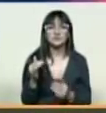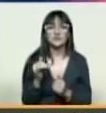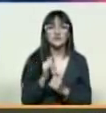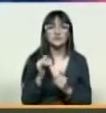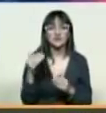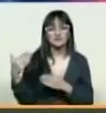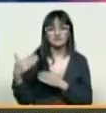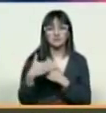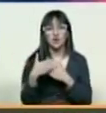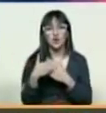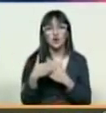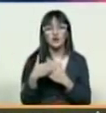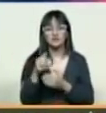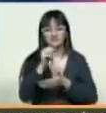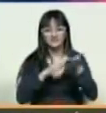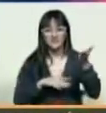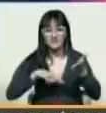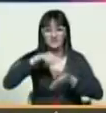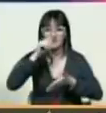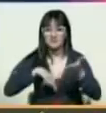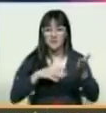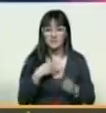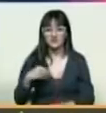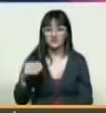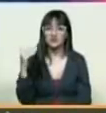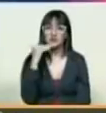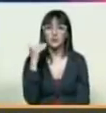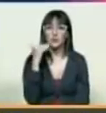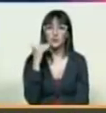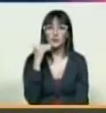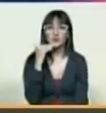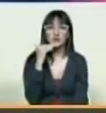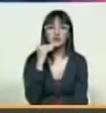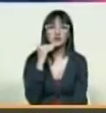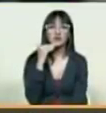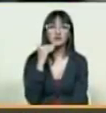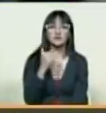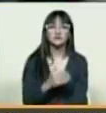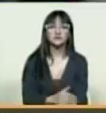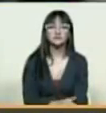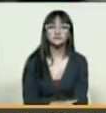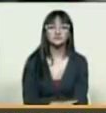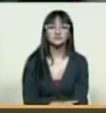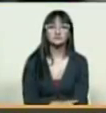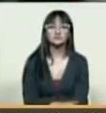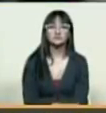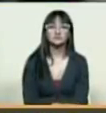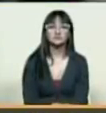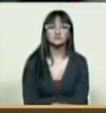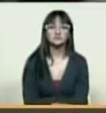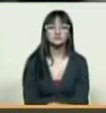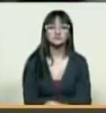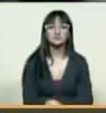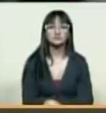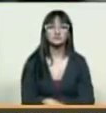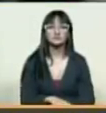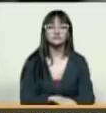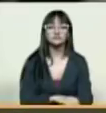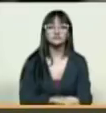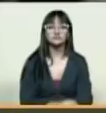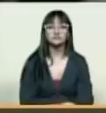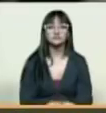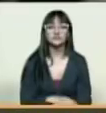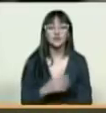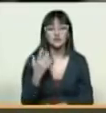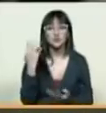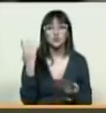orden ejecutiva firmada por el presidente estadounidense Donald Trump. Mira, Crimar, hay muchísimas